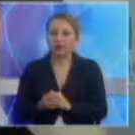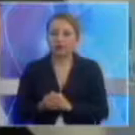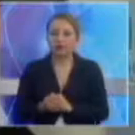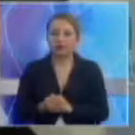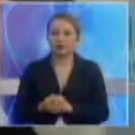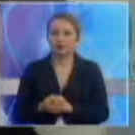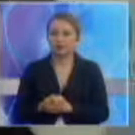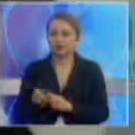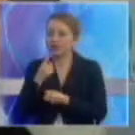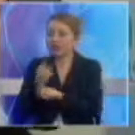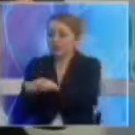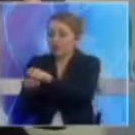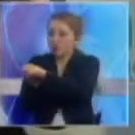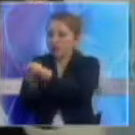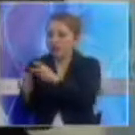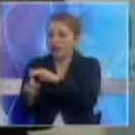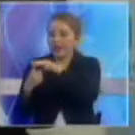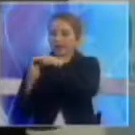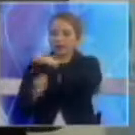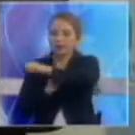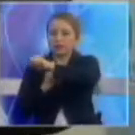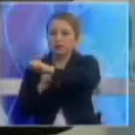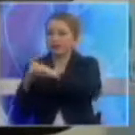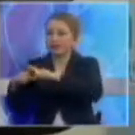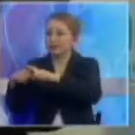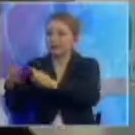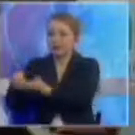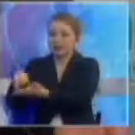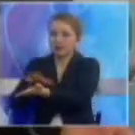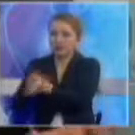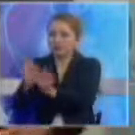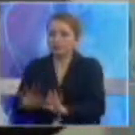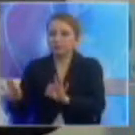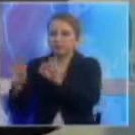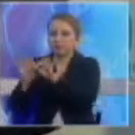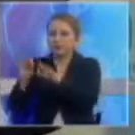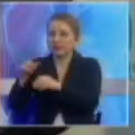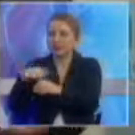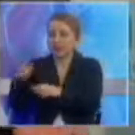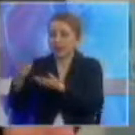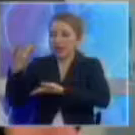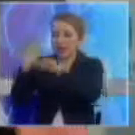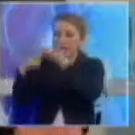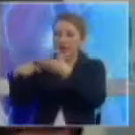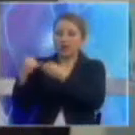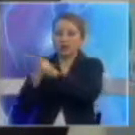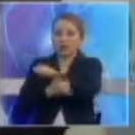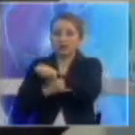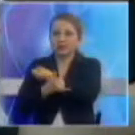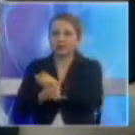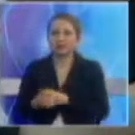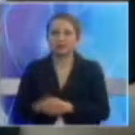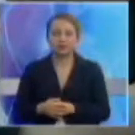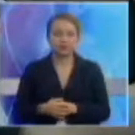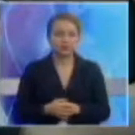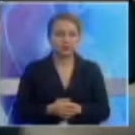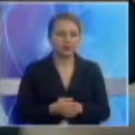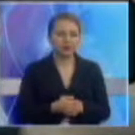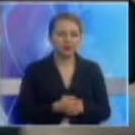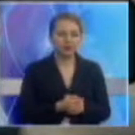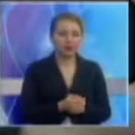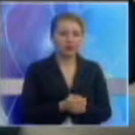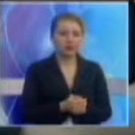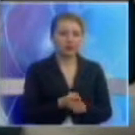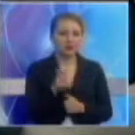un apoyo inicial y sustancial a proyectos tan importantes para la historia del país como en el caso de Yachaytec, ¿no? Señor ministro,